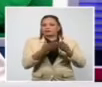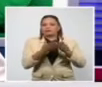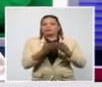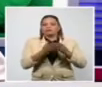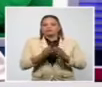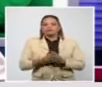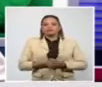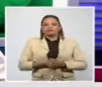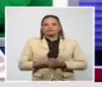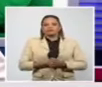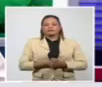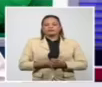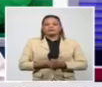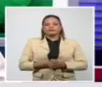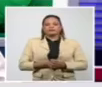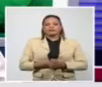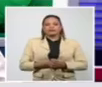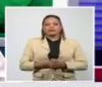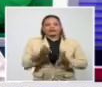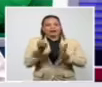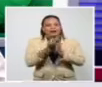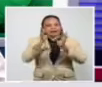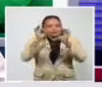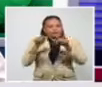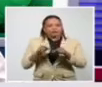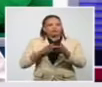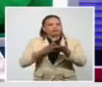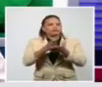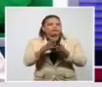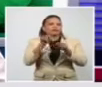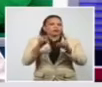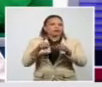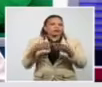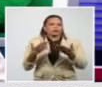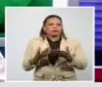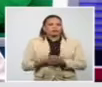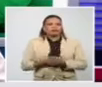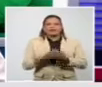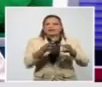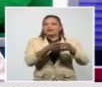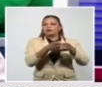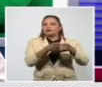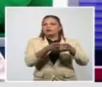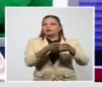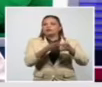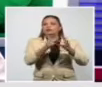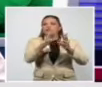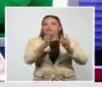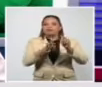marzo. Activos hoy en este grupo de edad, un número elevado,